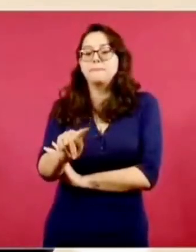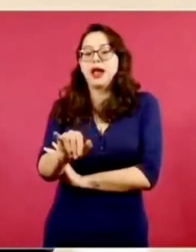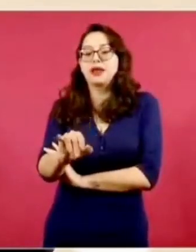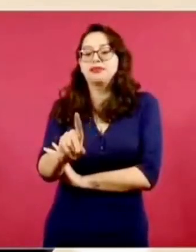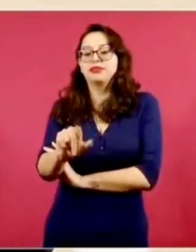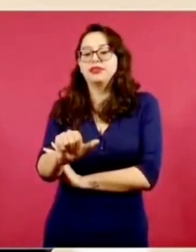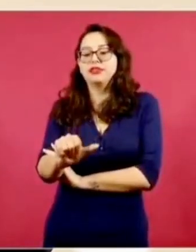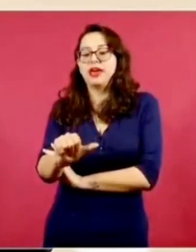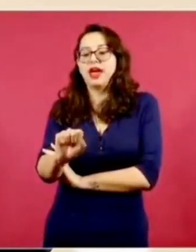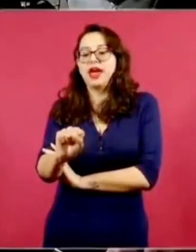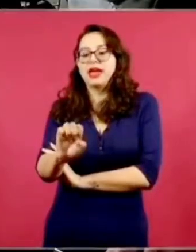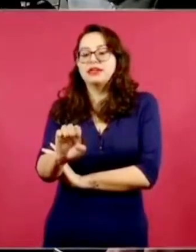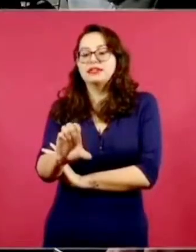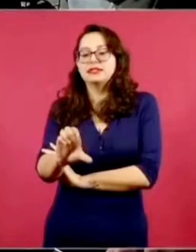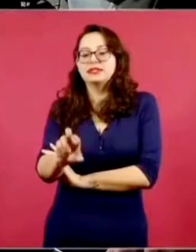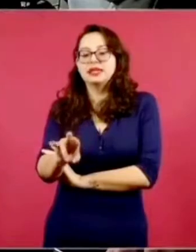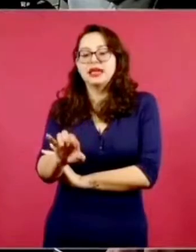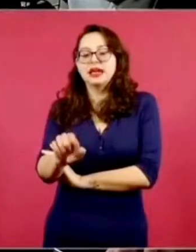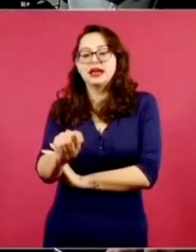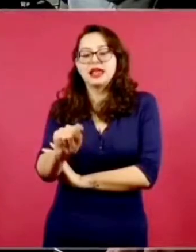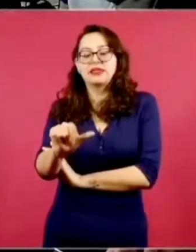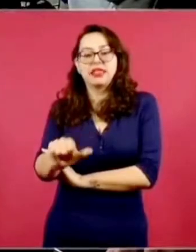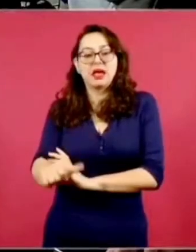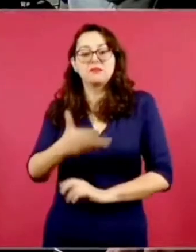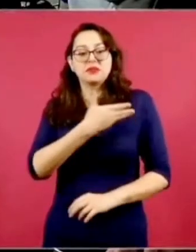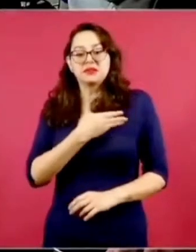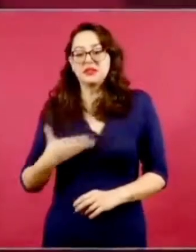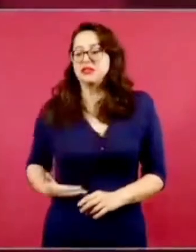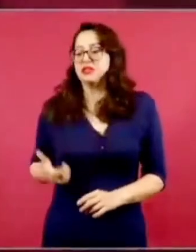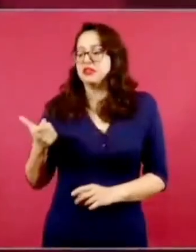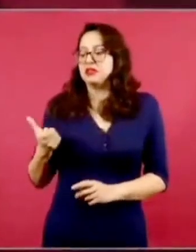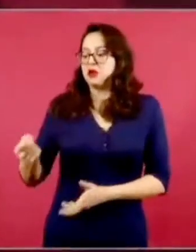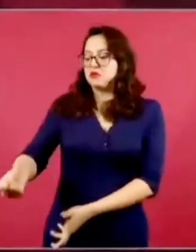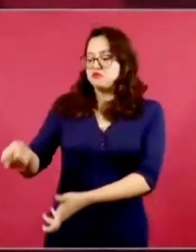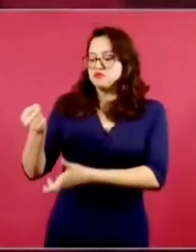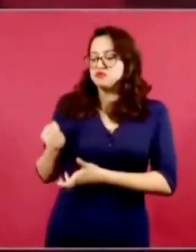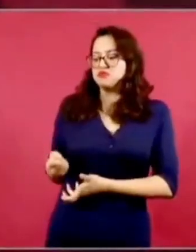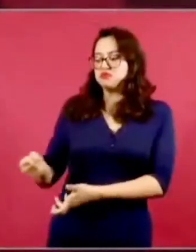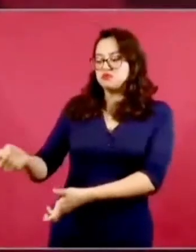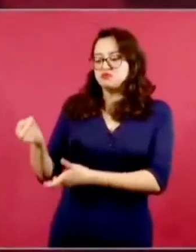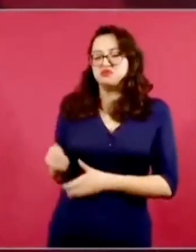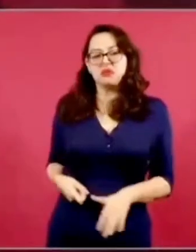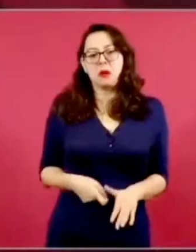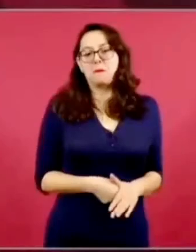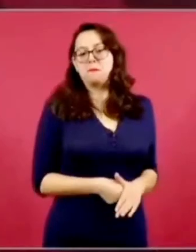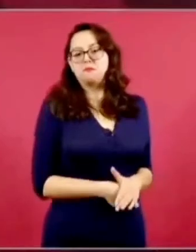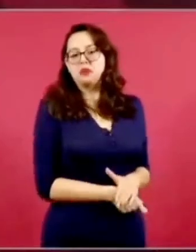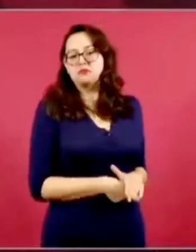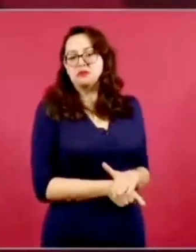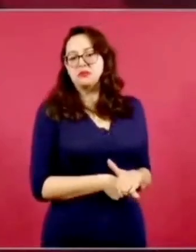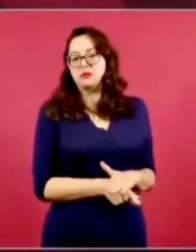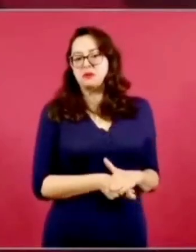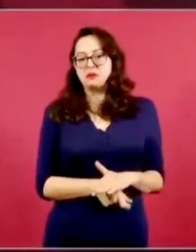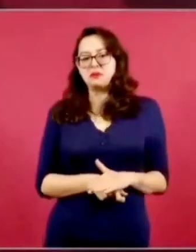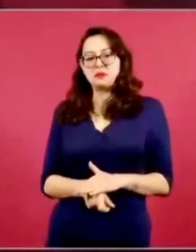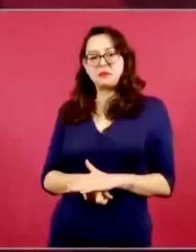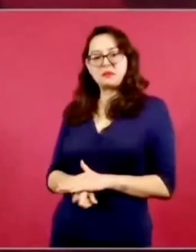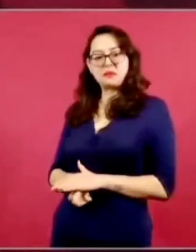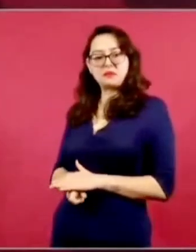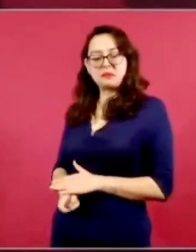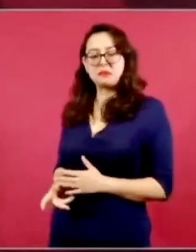70 años de partida secreta presidencial, todavía con Salinas. Acuérdense que hablábamos